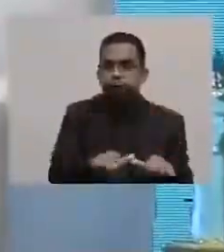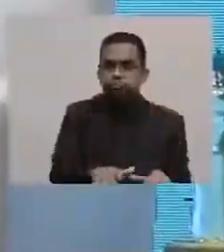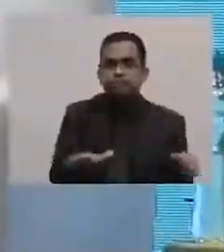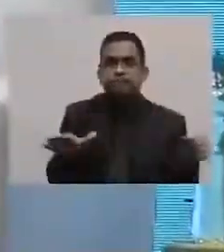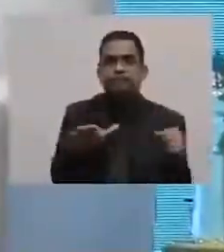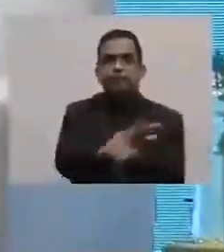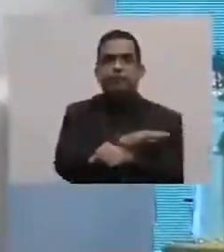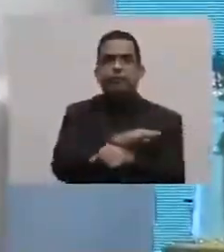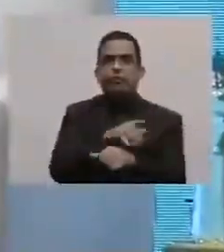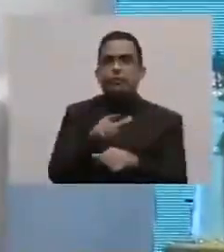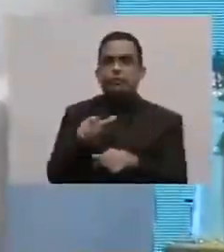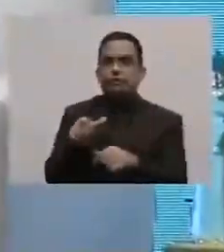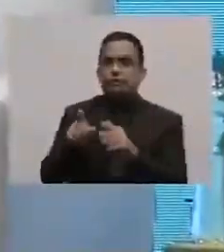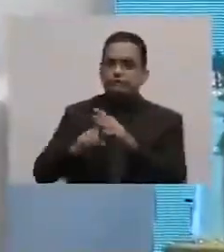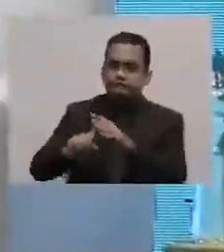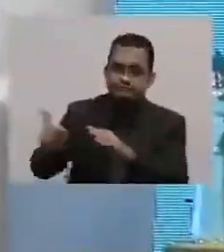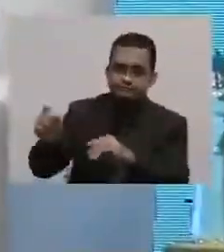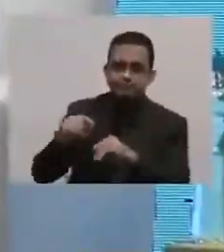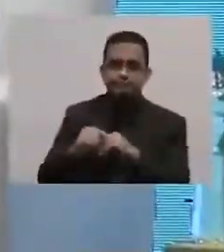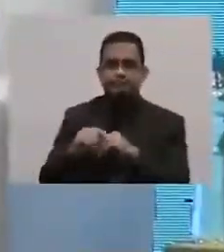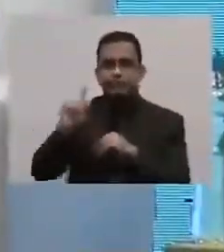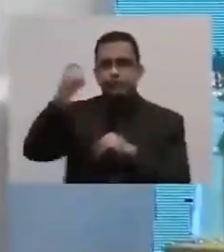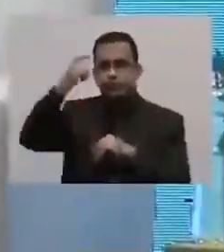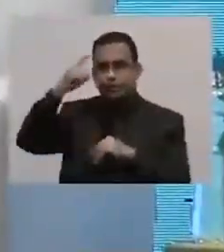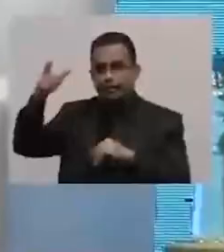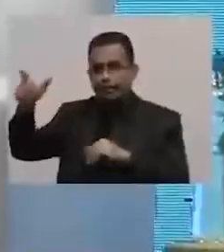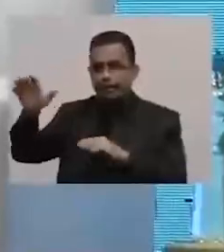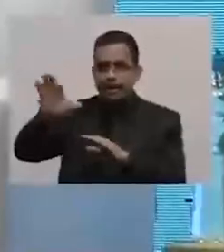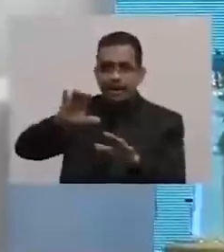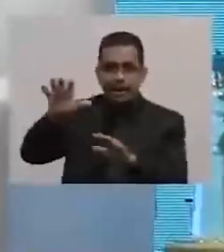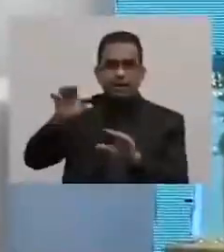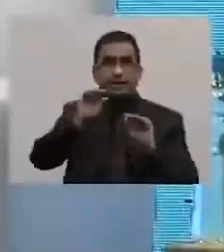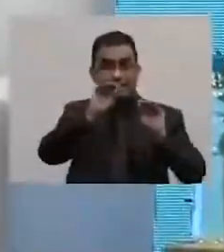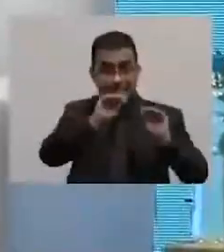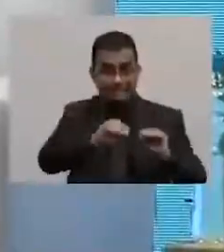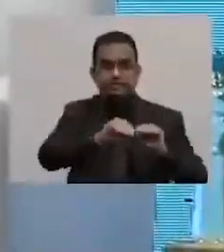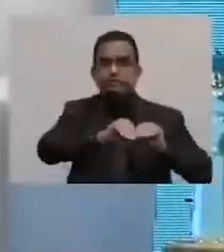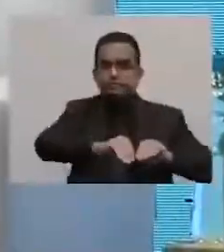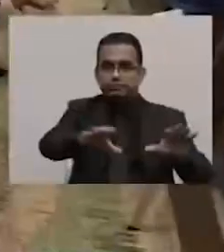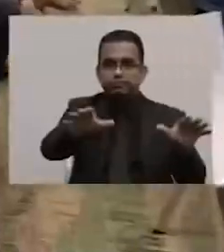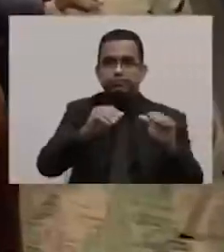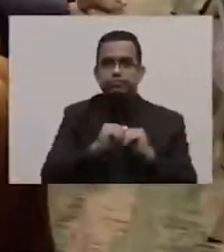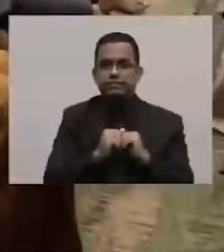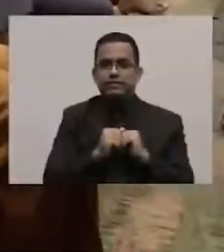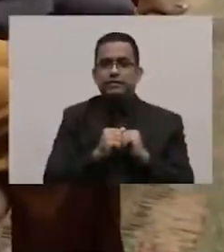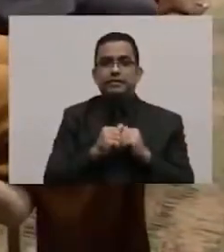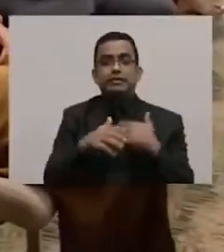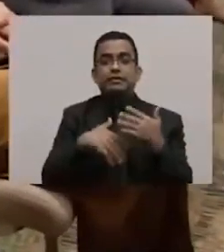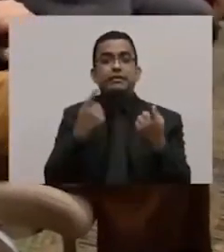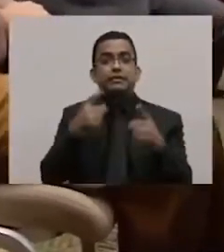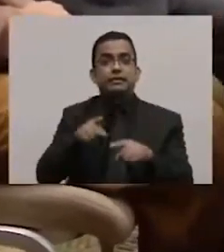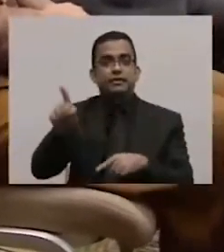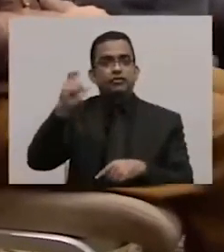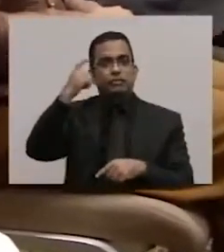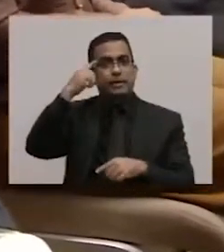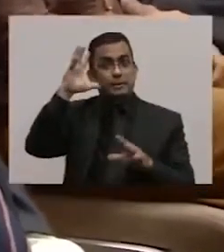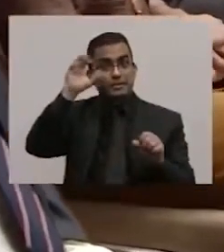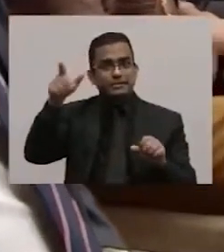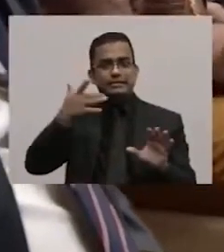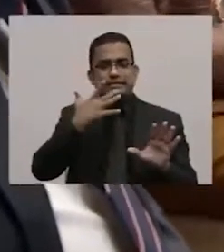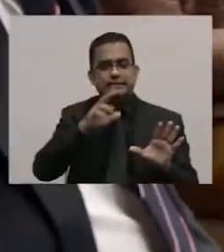la intervención del gobierno al Partido Demócrata, que llevó a un arreglo de la renuncia del presidente para no